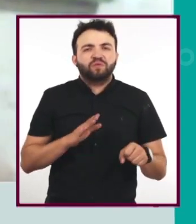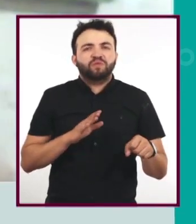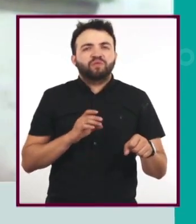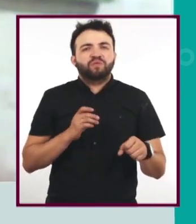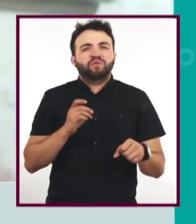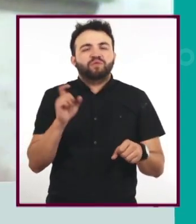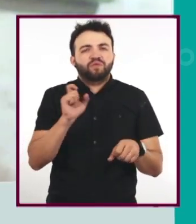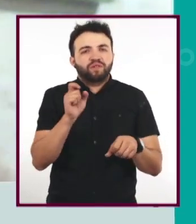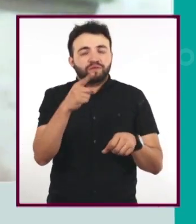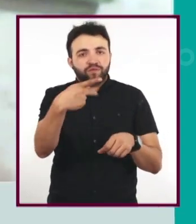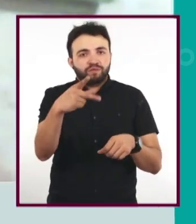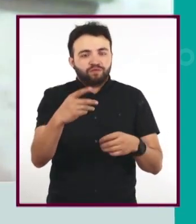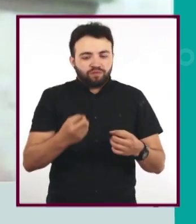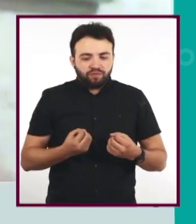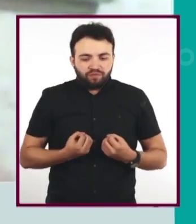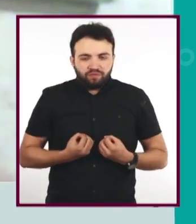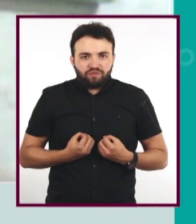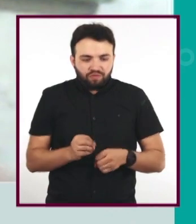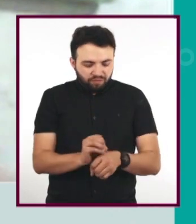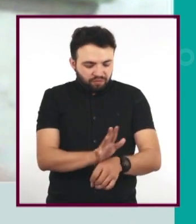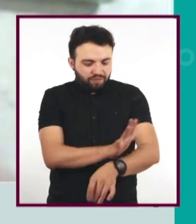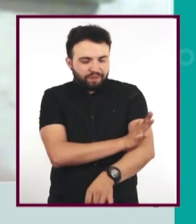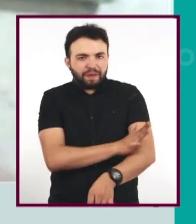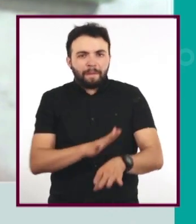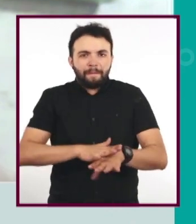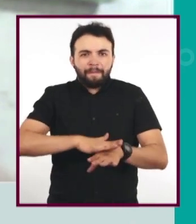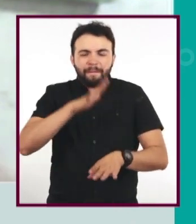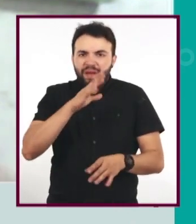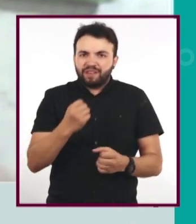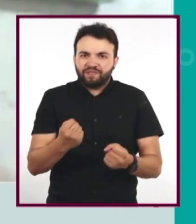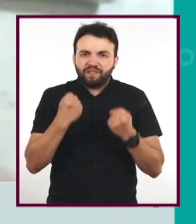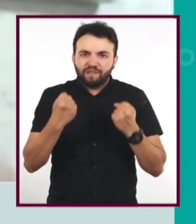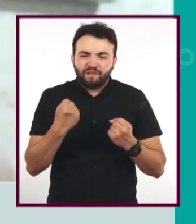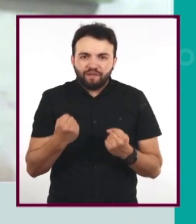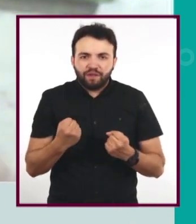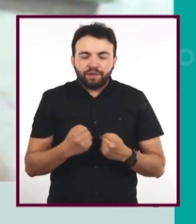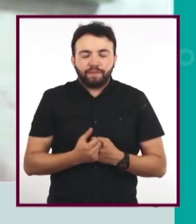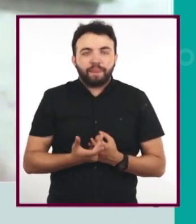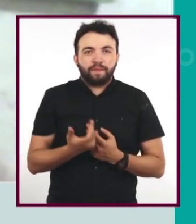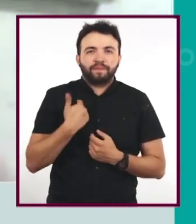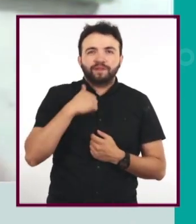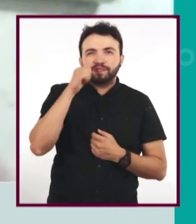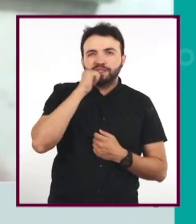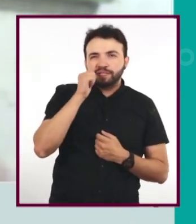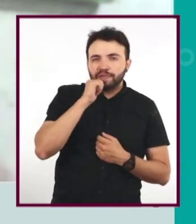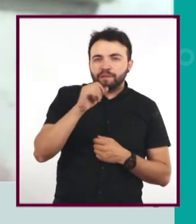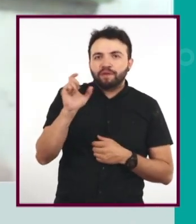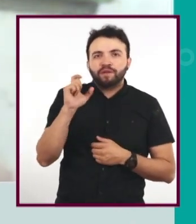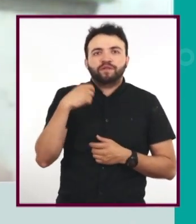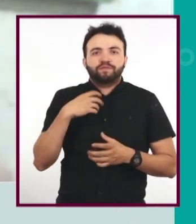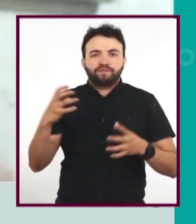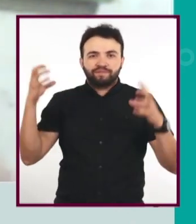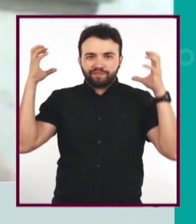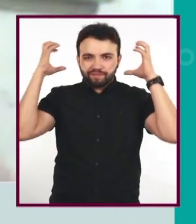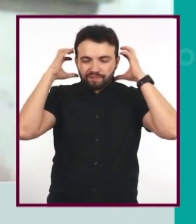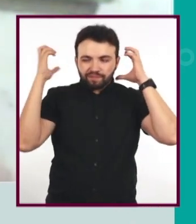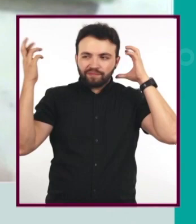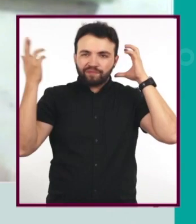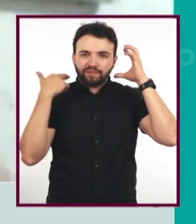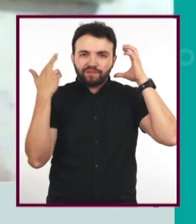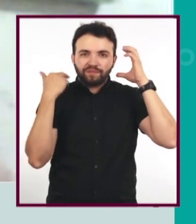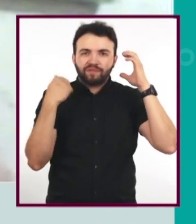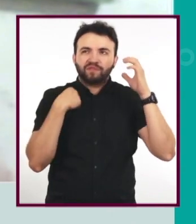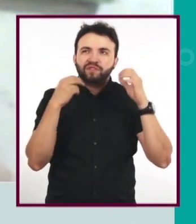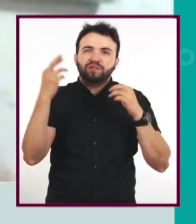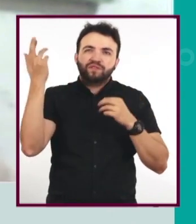A mí me gusta mucho escuchar música, analizar las letras de las canciones. Tengo un hermano pequeño y nos ponemos a